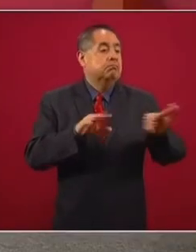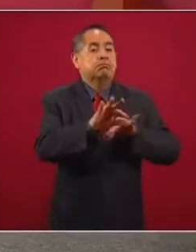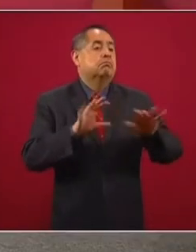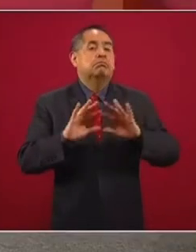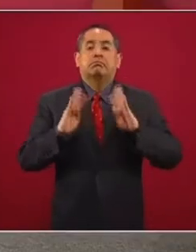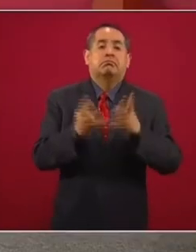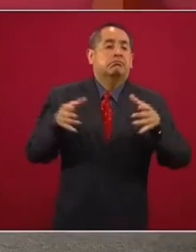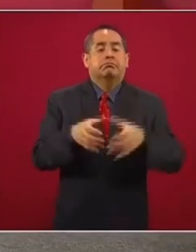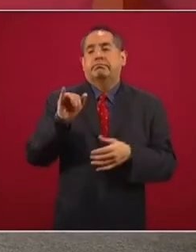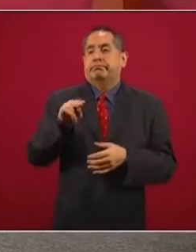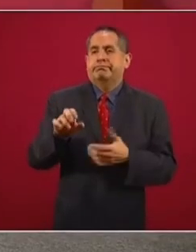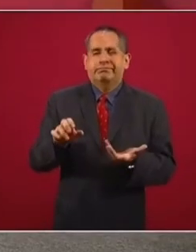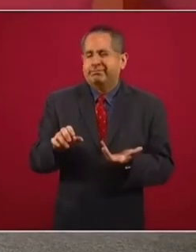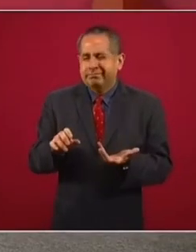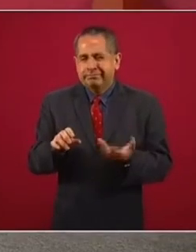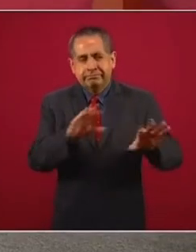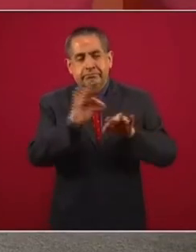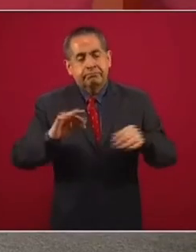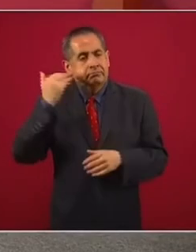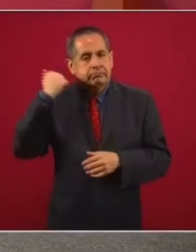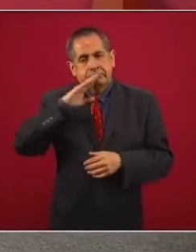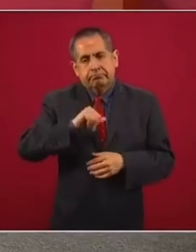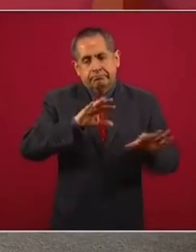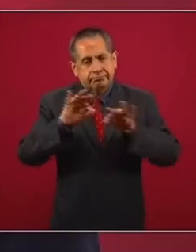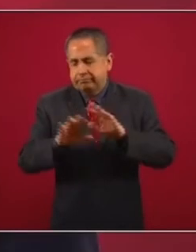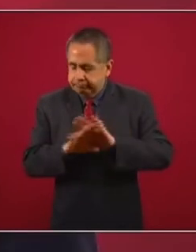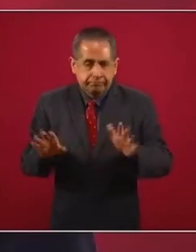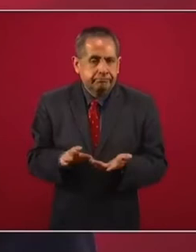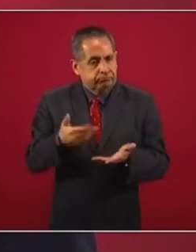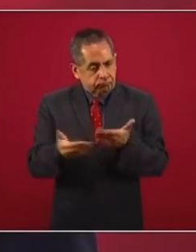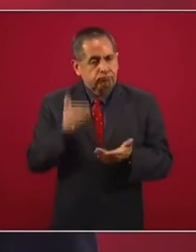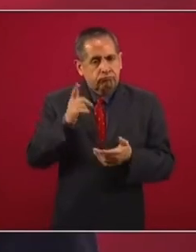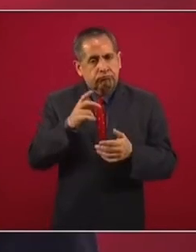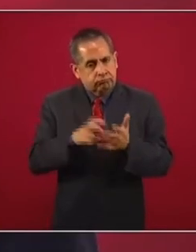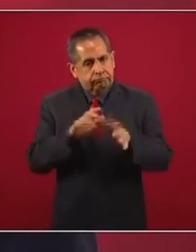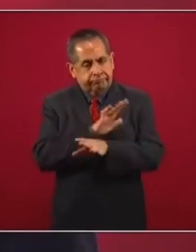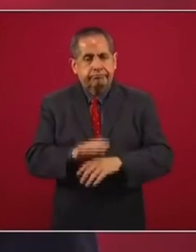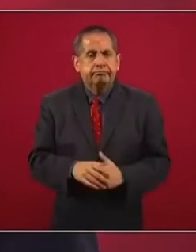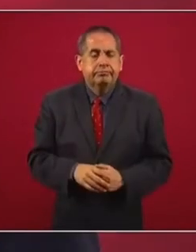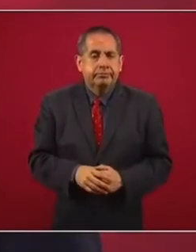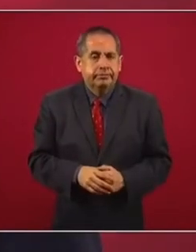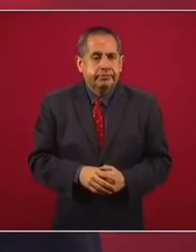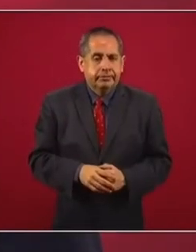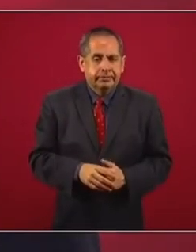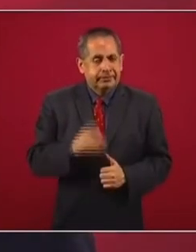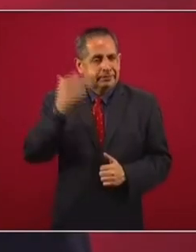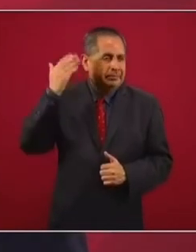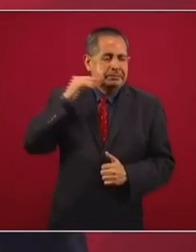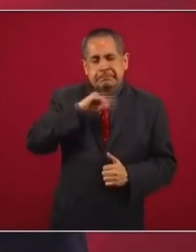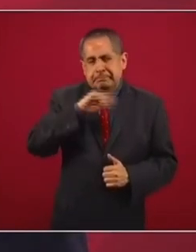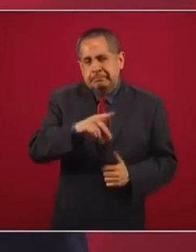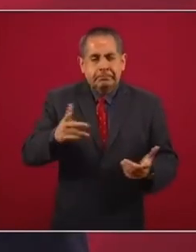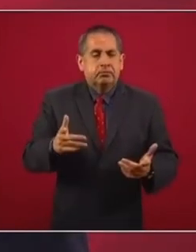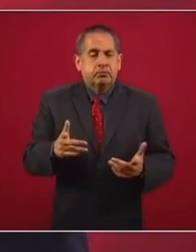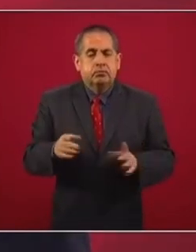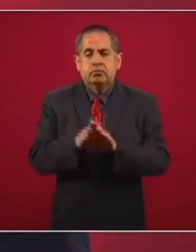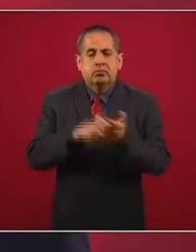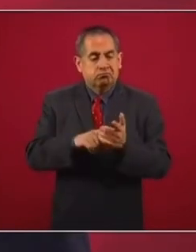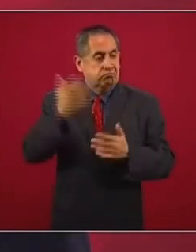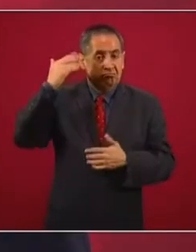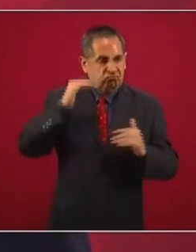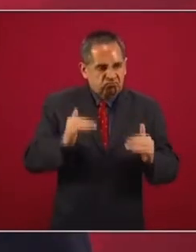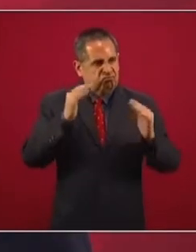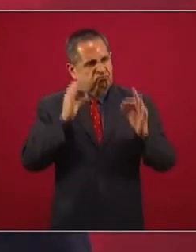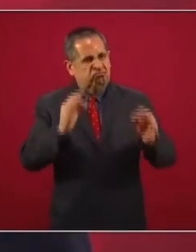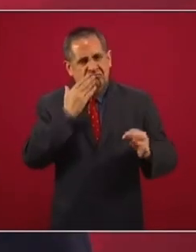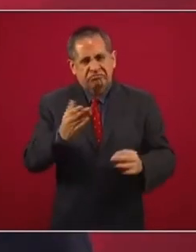integración del Instituto Electoral en nuestro país. Por lo general, no ha estado a la altura